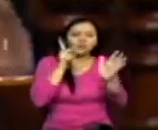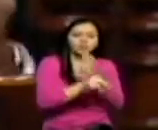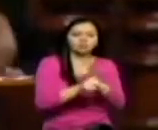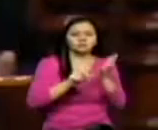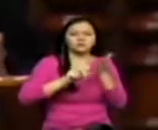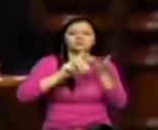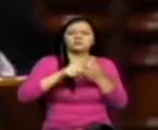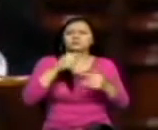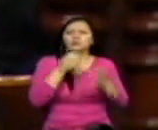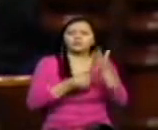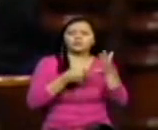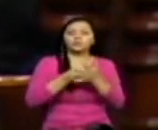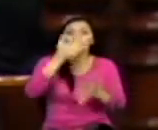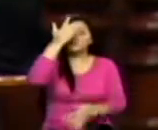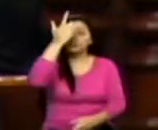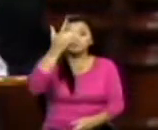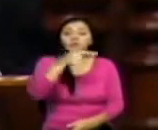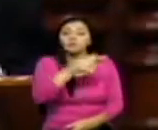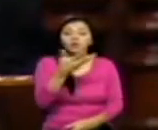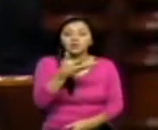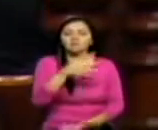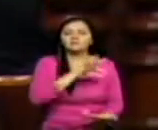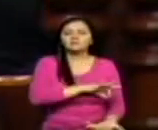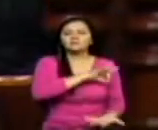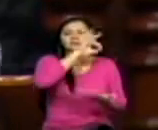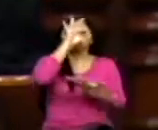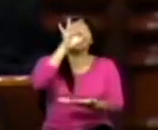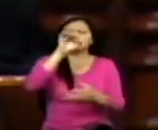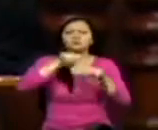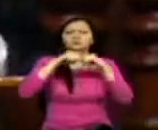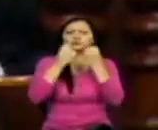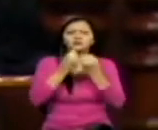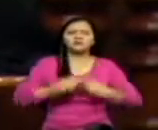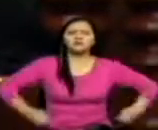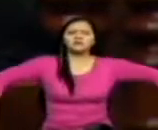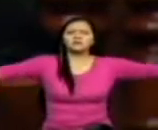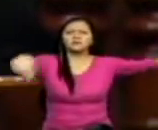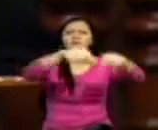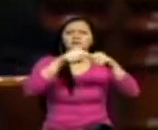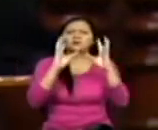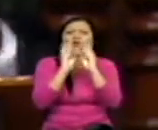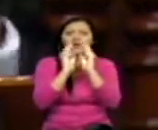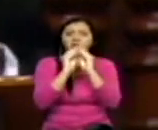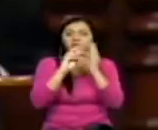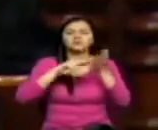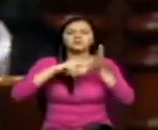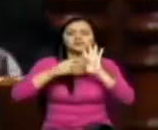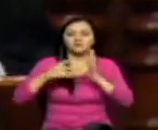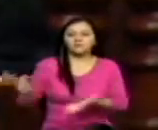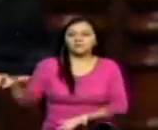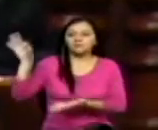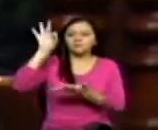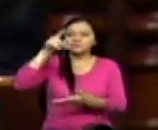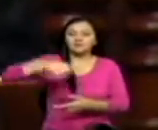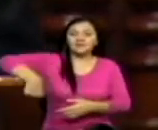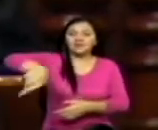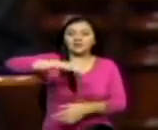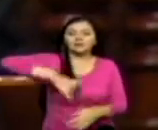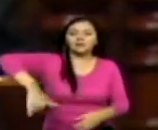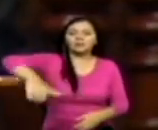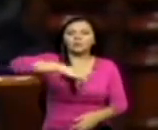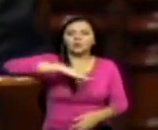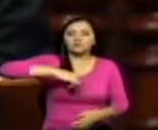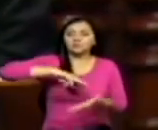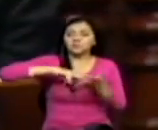Especialmente a esta representación de la sociedad que es el Parlamento, emblema de la